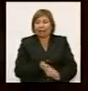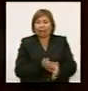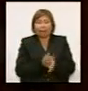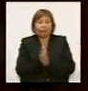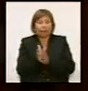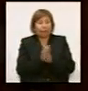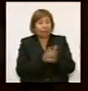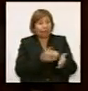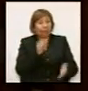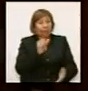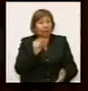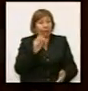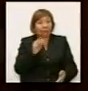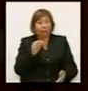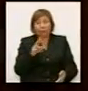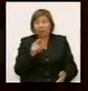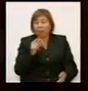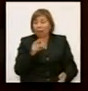ancestral.